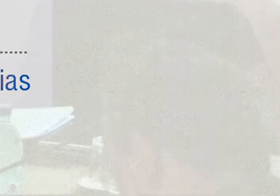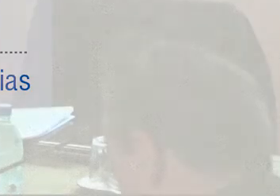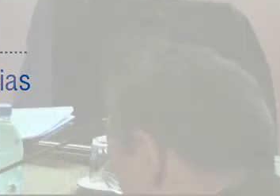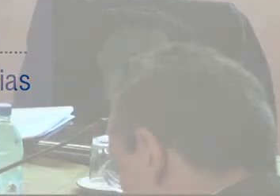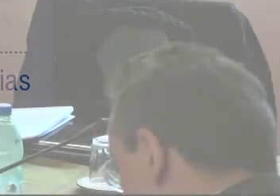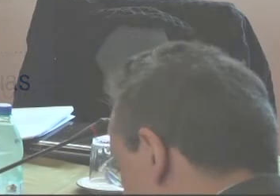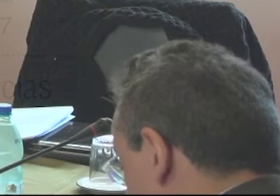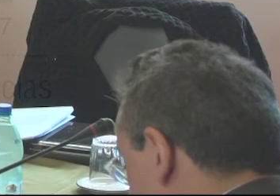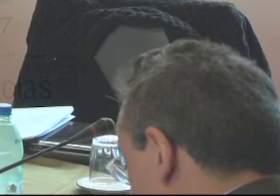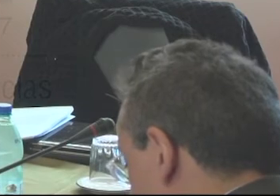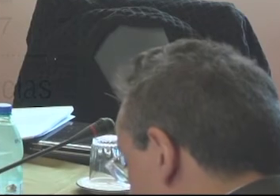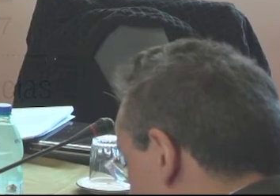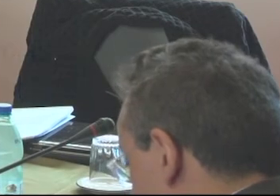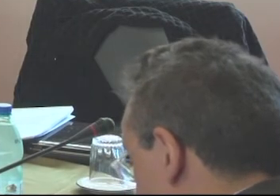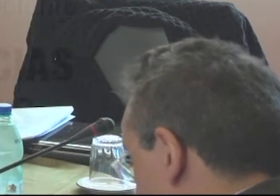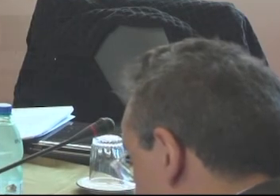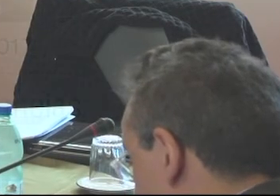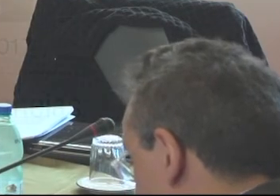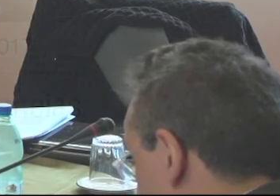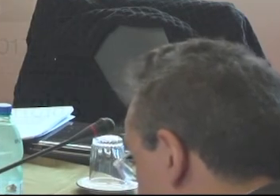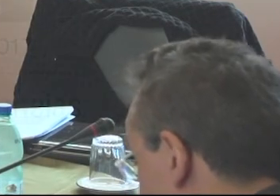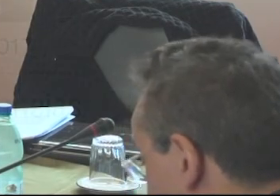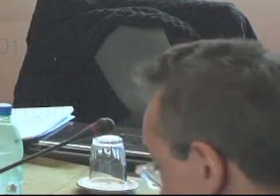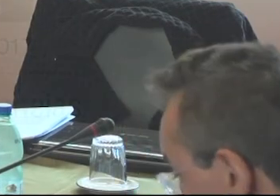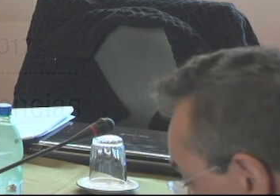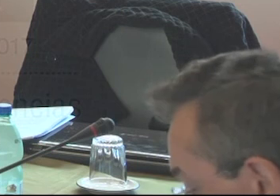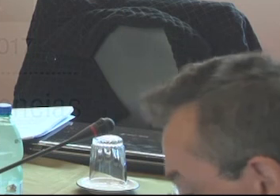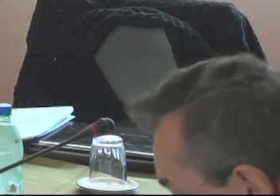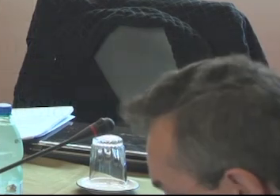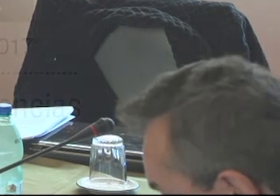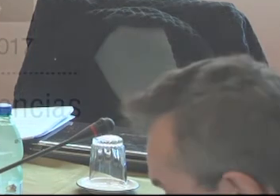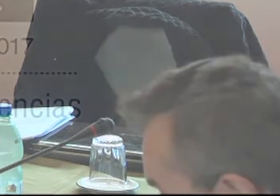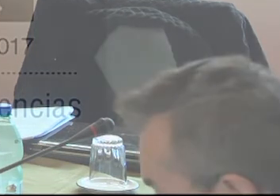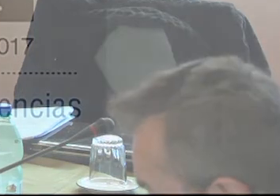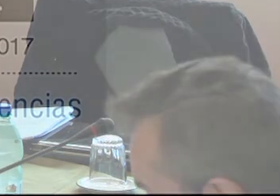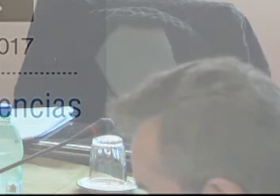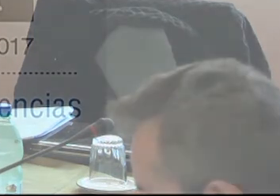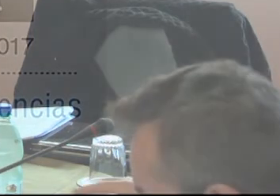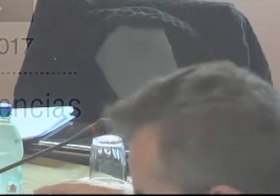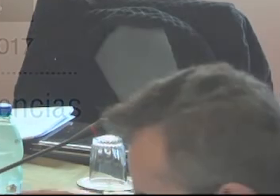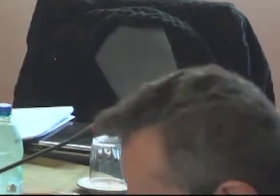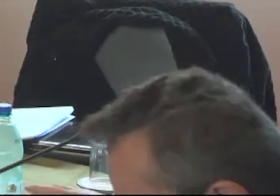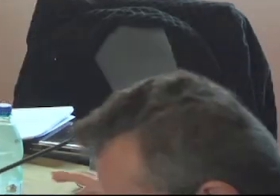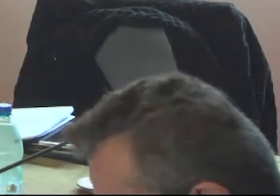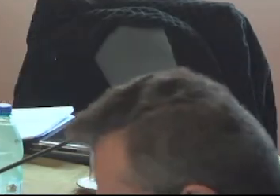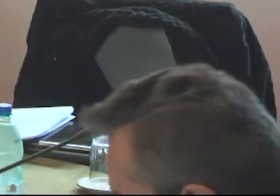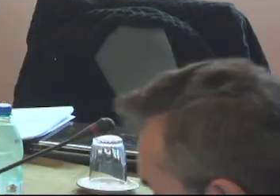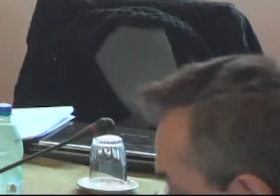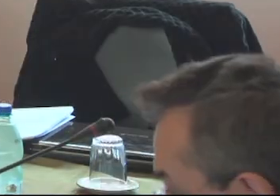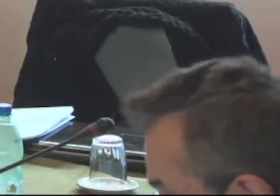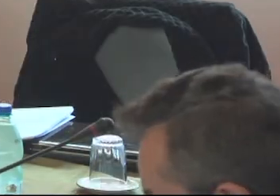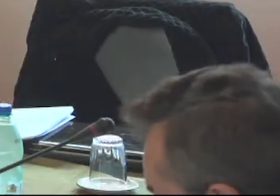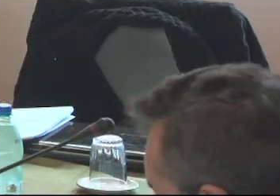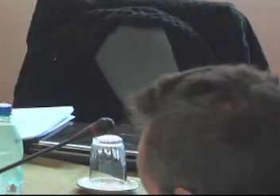muy buenos días reiterando nuestros saludos en esta oportunidad